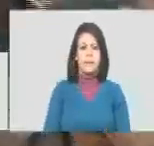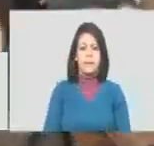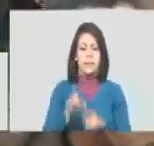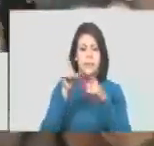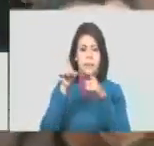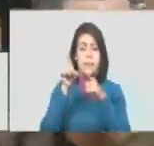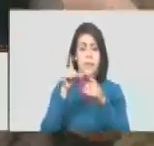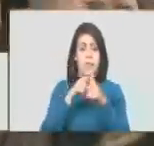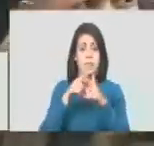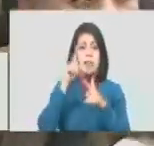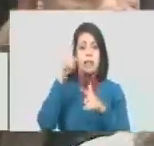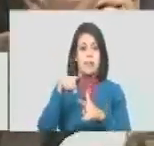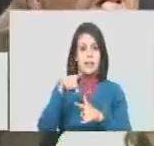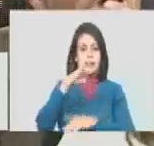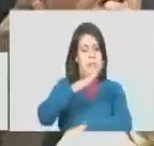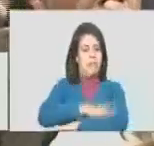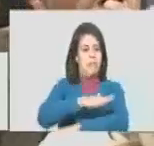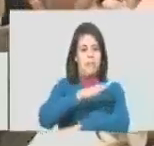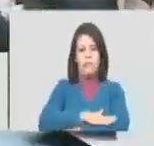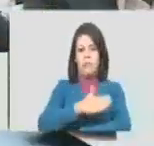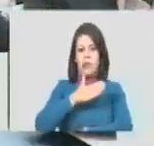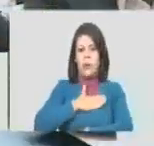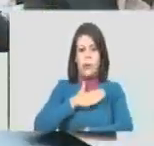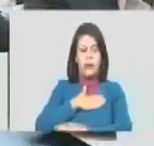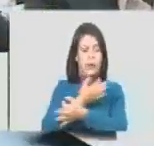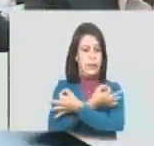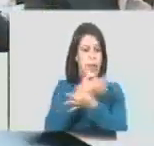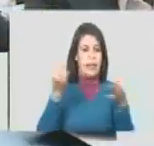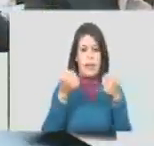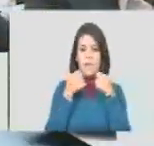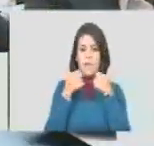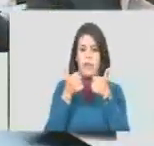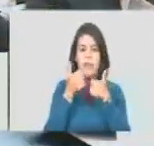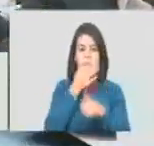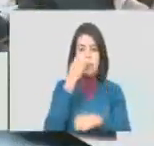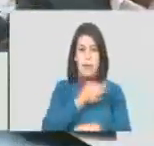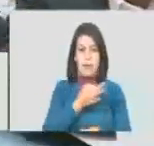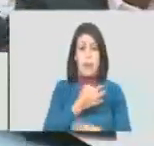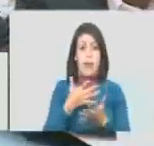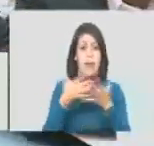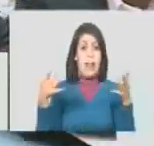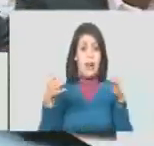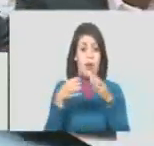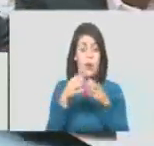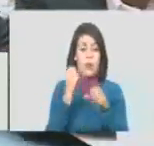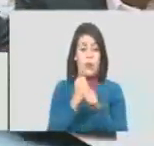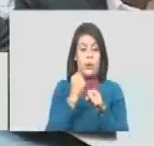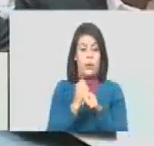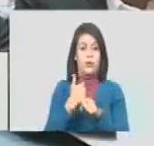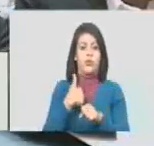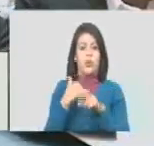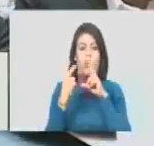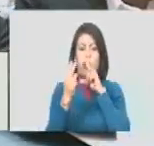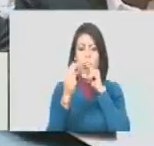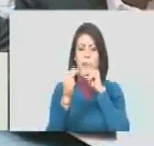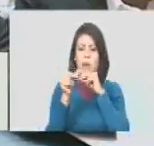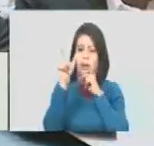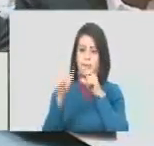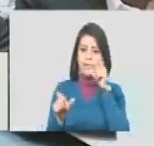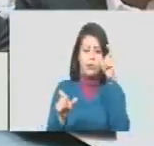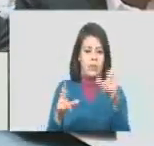Maglevis de la Rosa se portó conmigo excelentemente bien, de verdad que fue un gran equipo. Yo conversé con